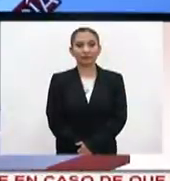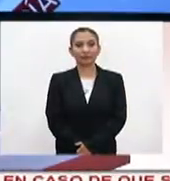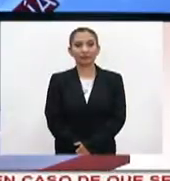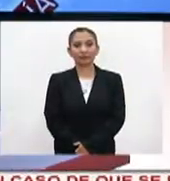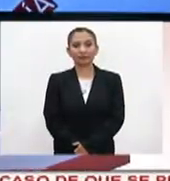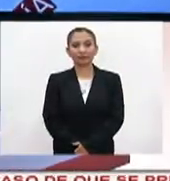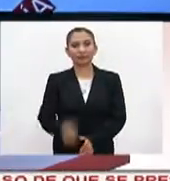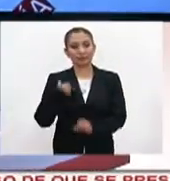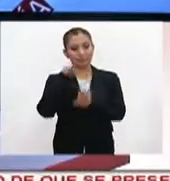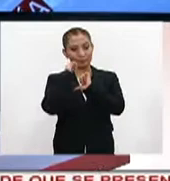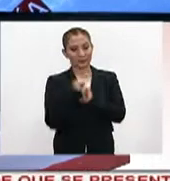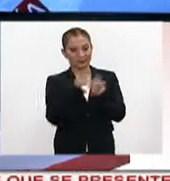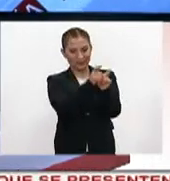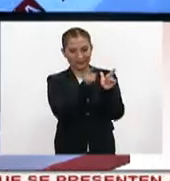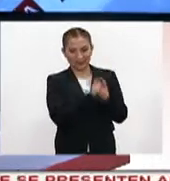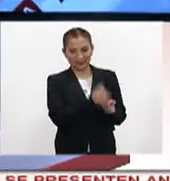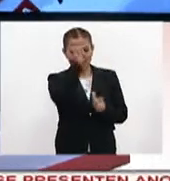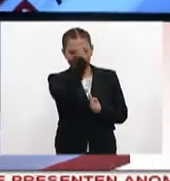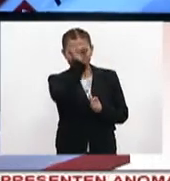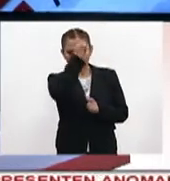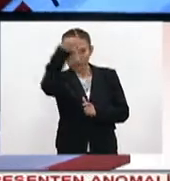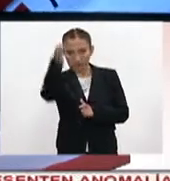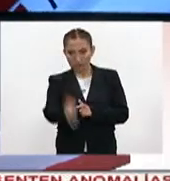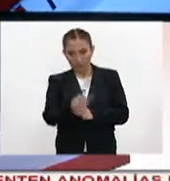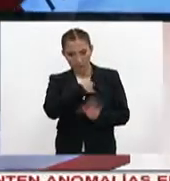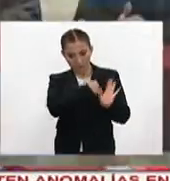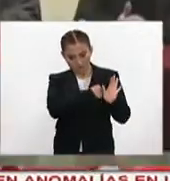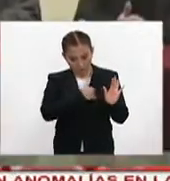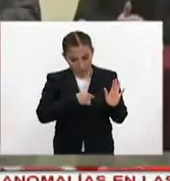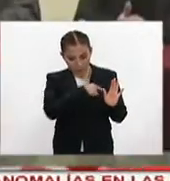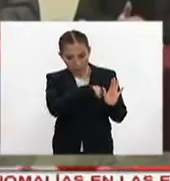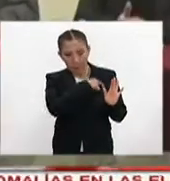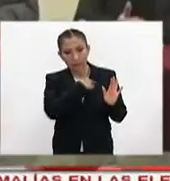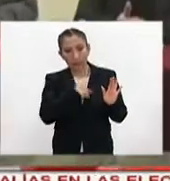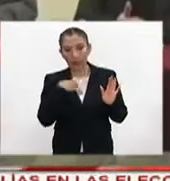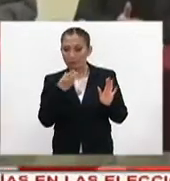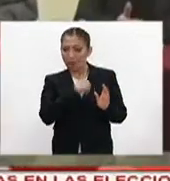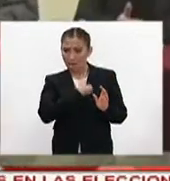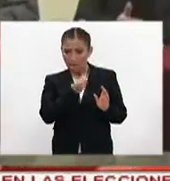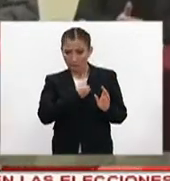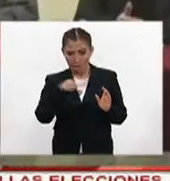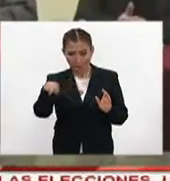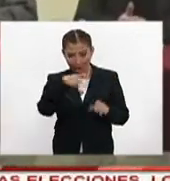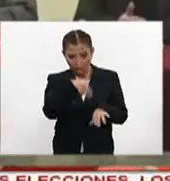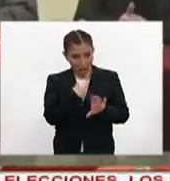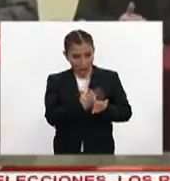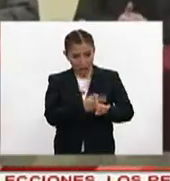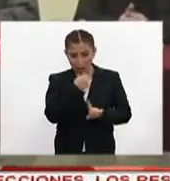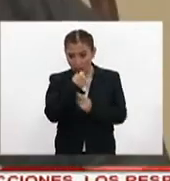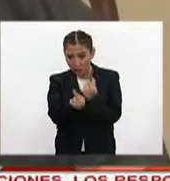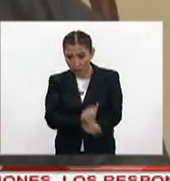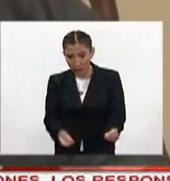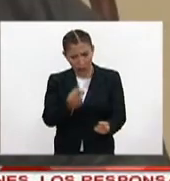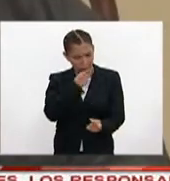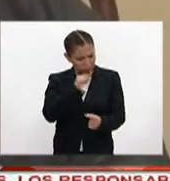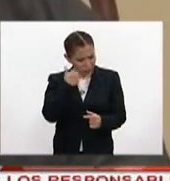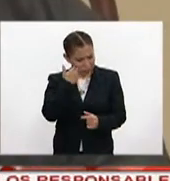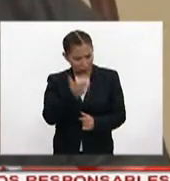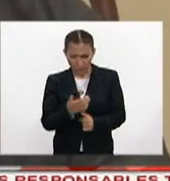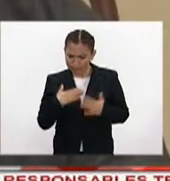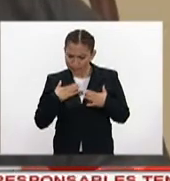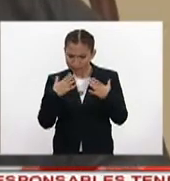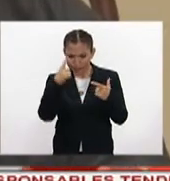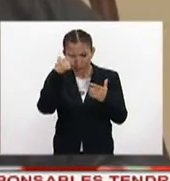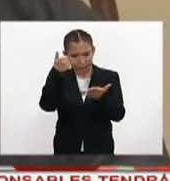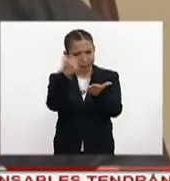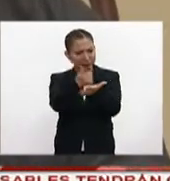La Arquidiócesis Primada de México ratificó su compromiso con la cero tolerancia a los casos de pederastia y expresó su plena disponibilidad